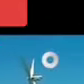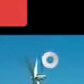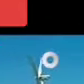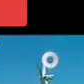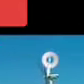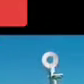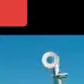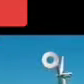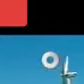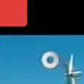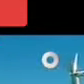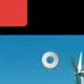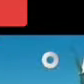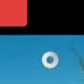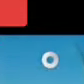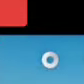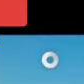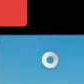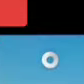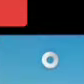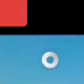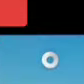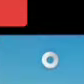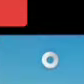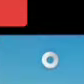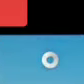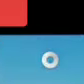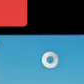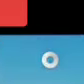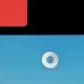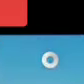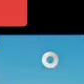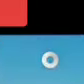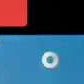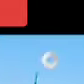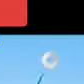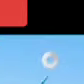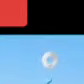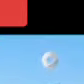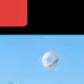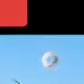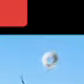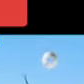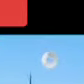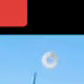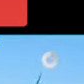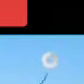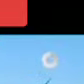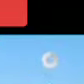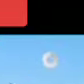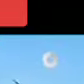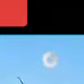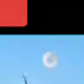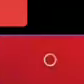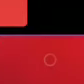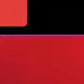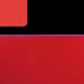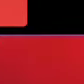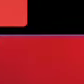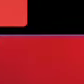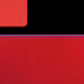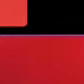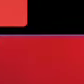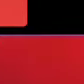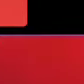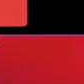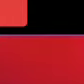Las empresas privadas se aprovecharon de los comuneros con base en las ambigüedades de la tenencia de la tierra y el desconocimiento